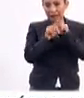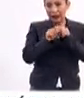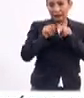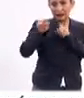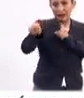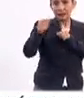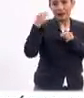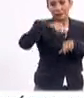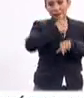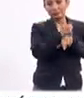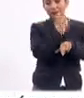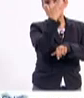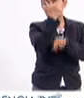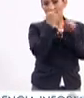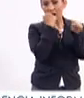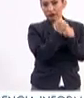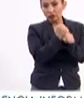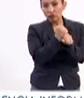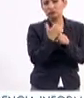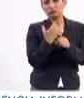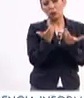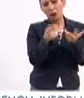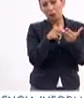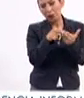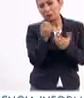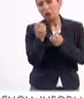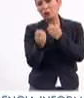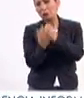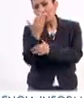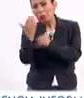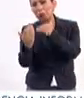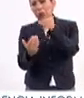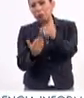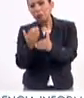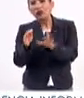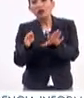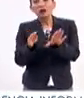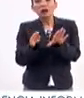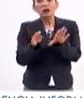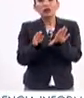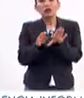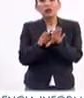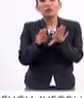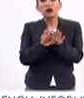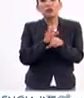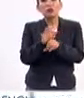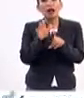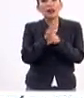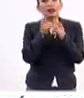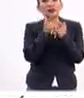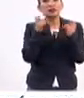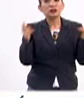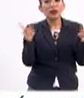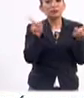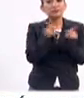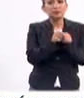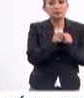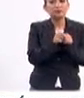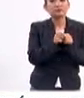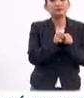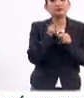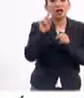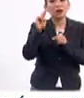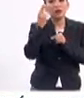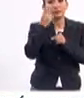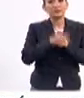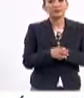se creó pues hace 7 años, relativamente es joven, y bueno, ¿cuáles son estos... ¿Cuál ha sido esta historia breve de